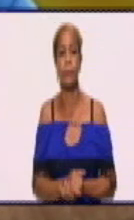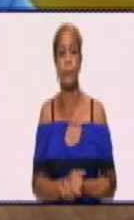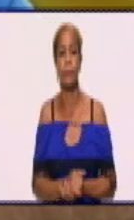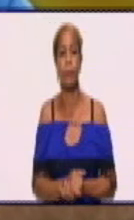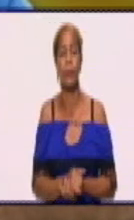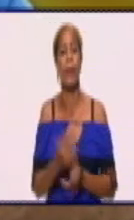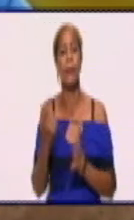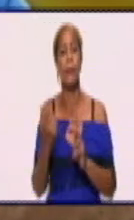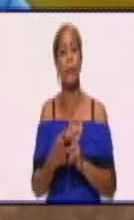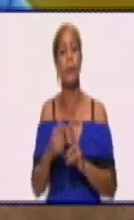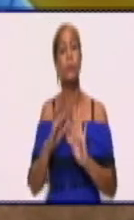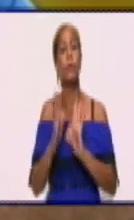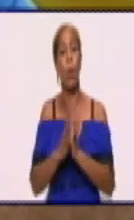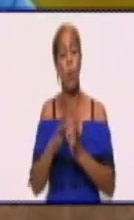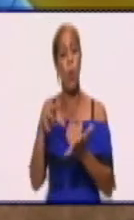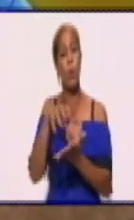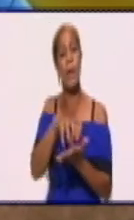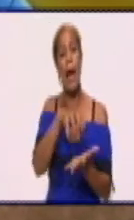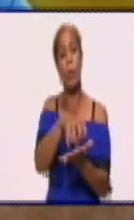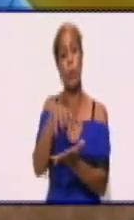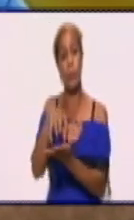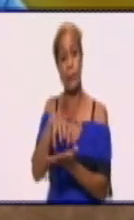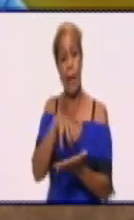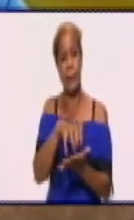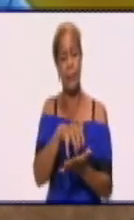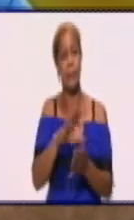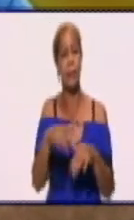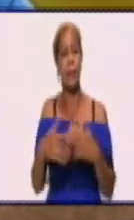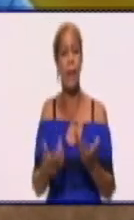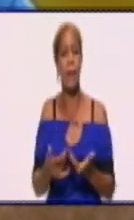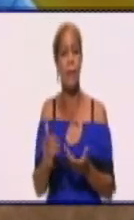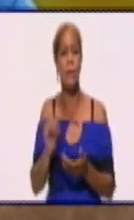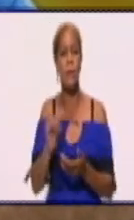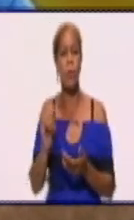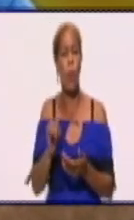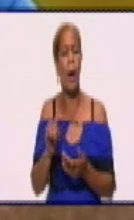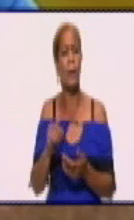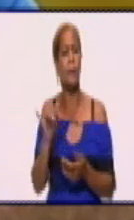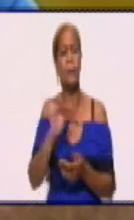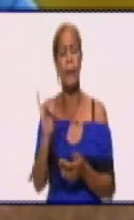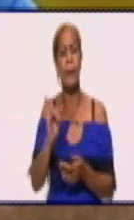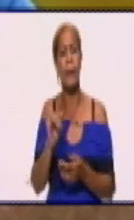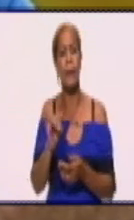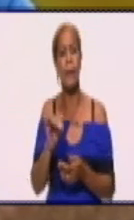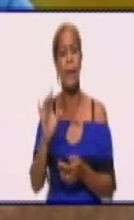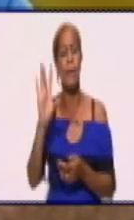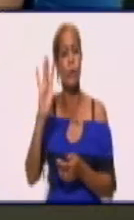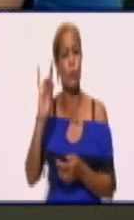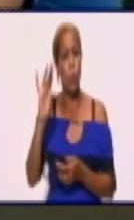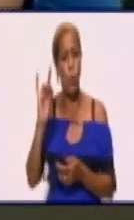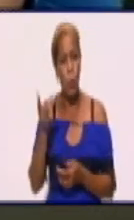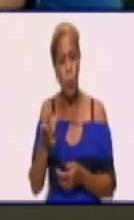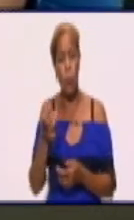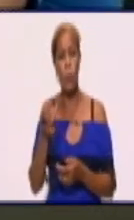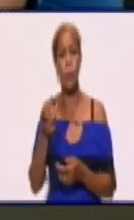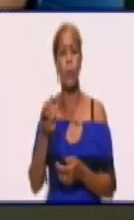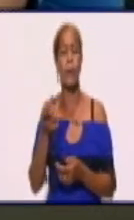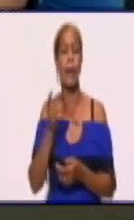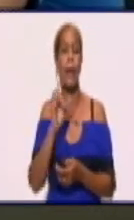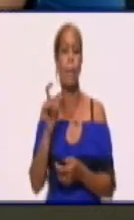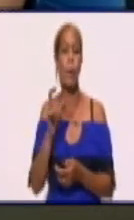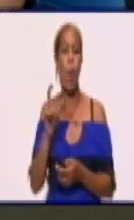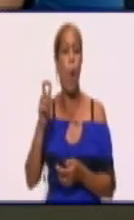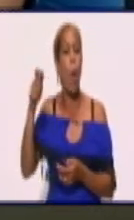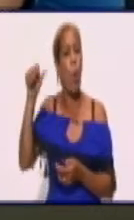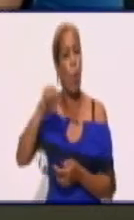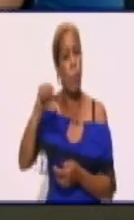Y las demás unidades que son las unidades de las producciones de conserva, las mini industrias que hay en todo el territorio de la provincia de Granma,